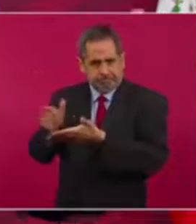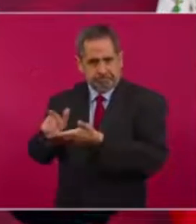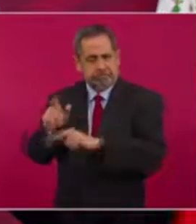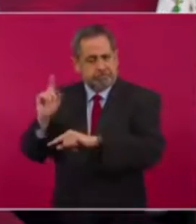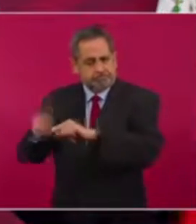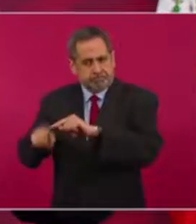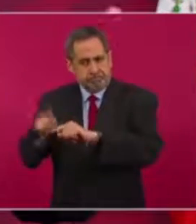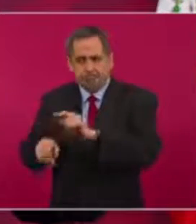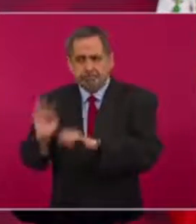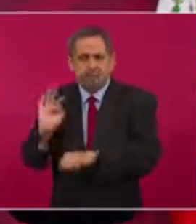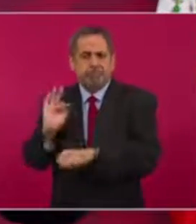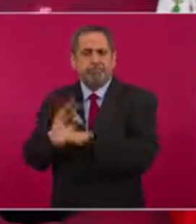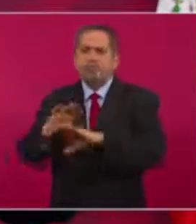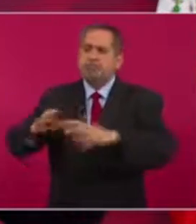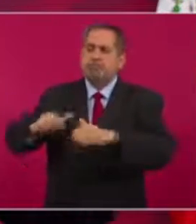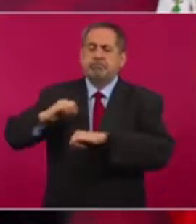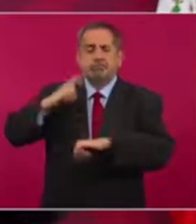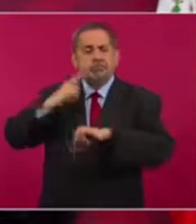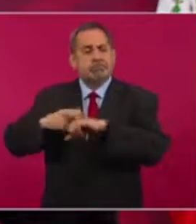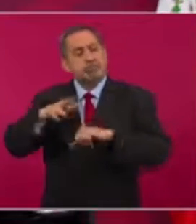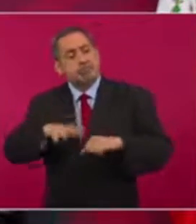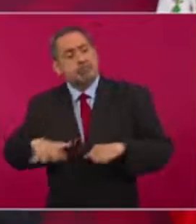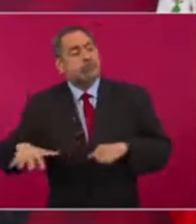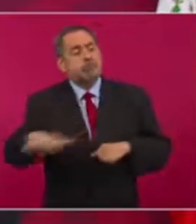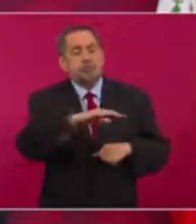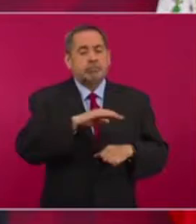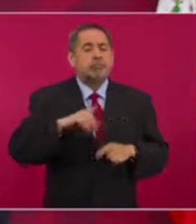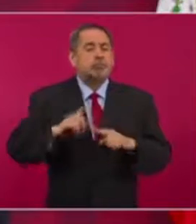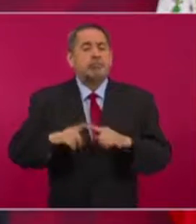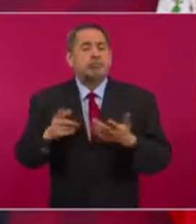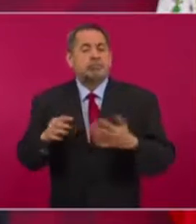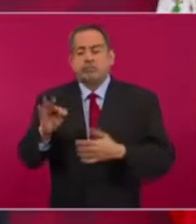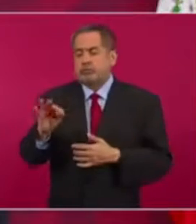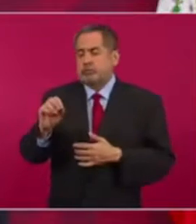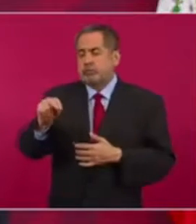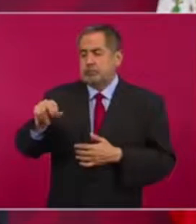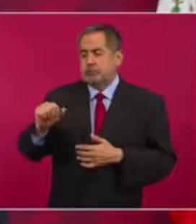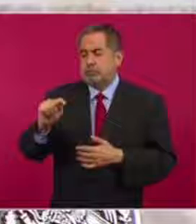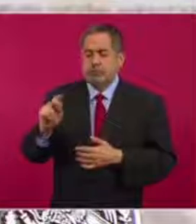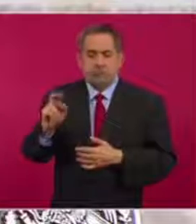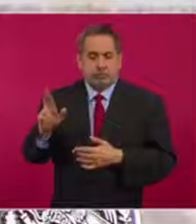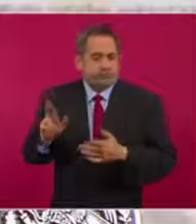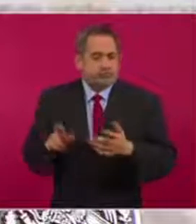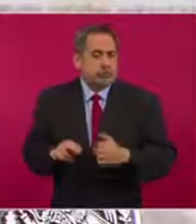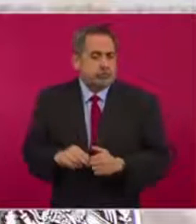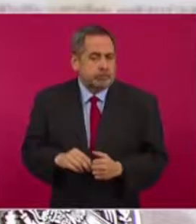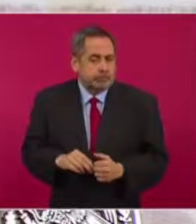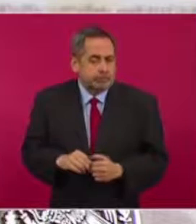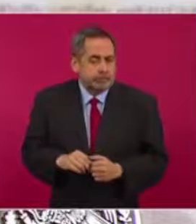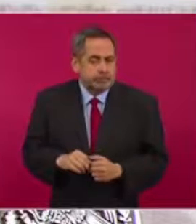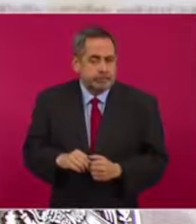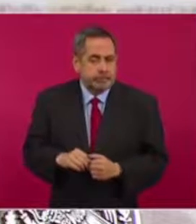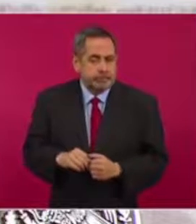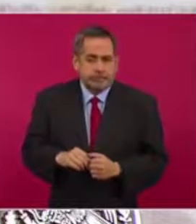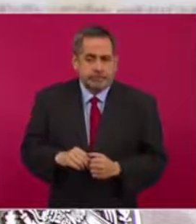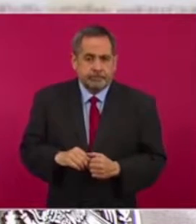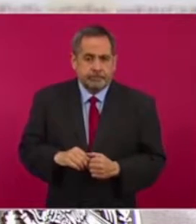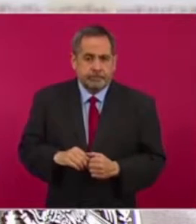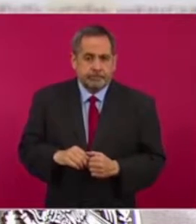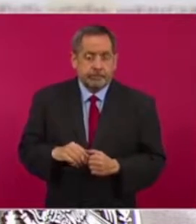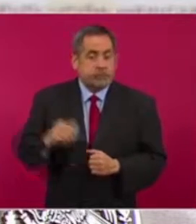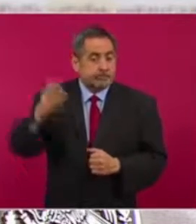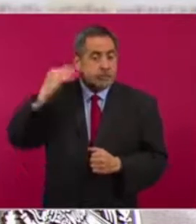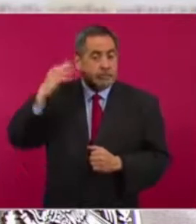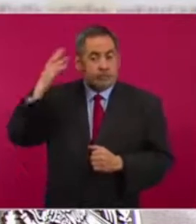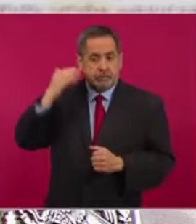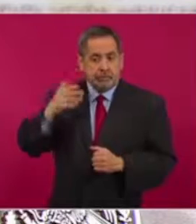proteger lo que dejaron porque se